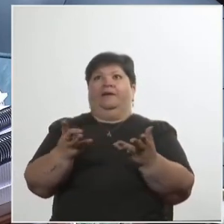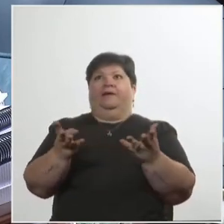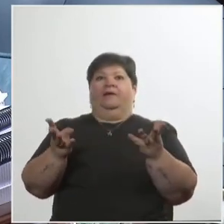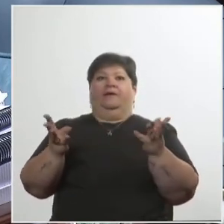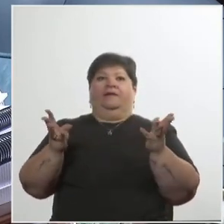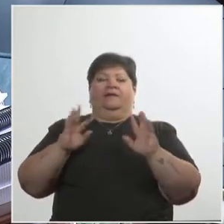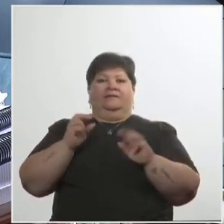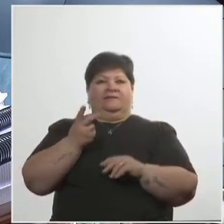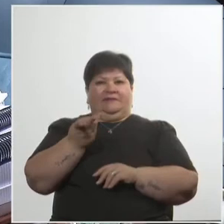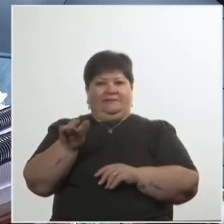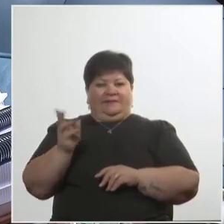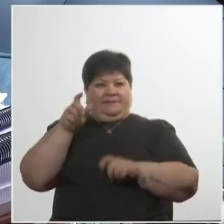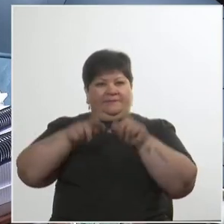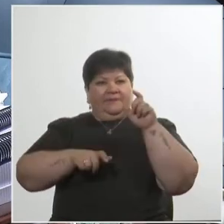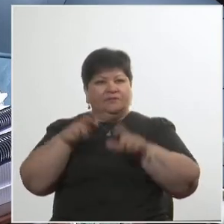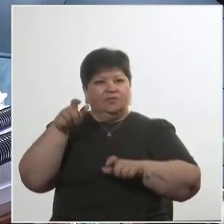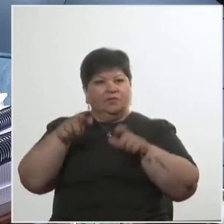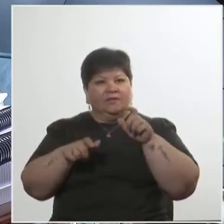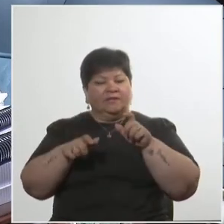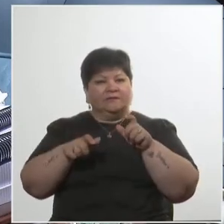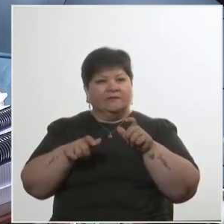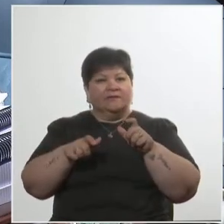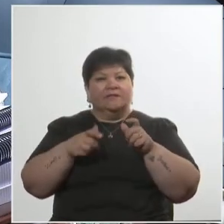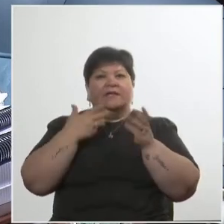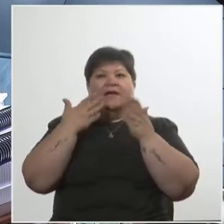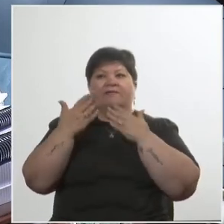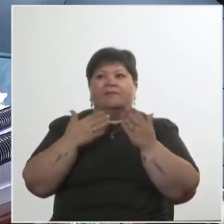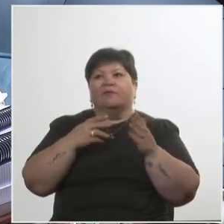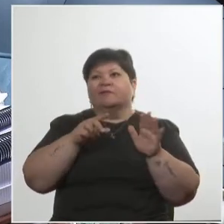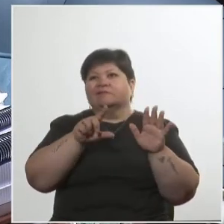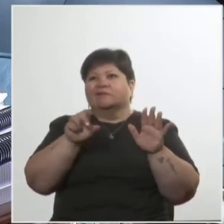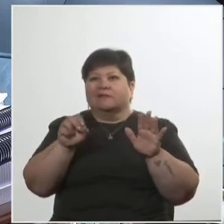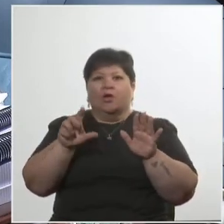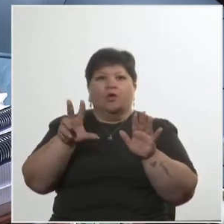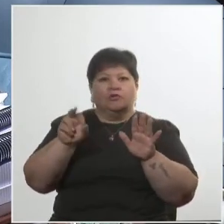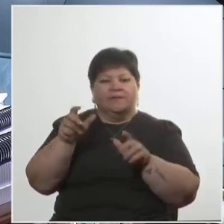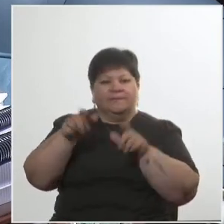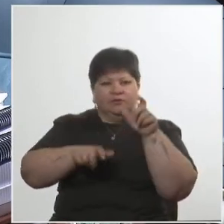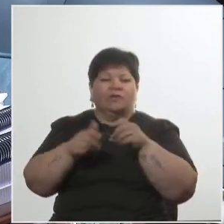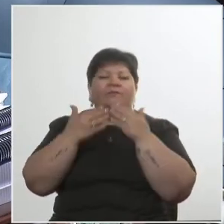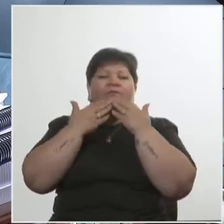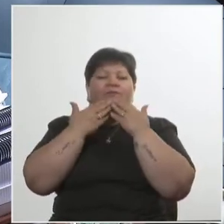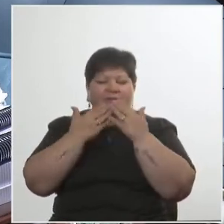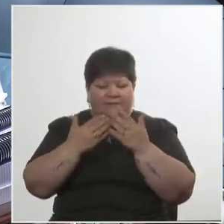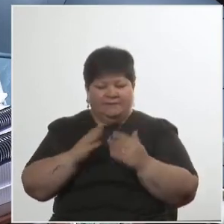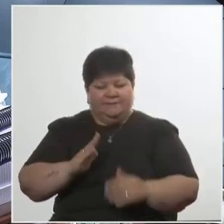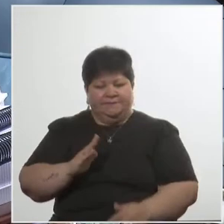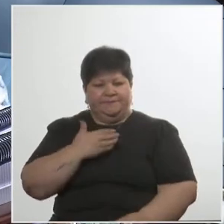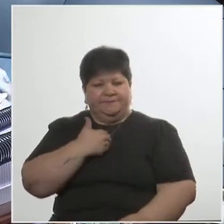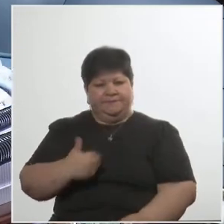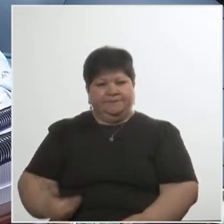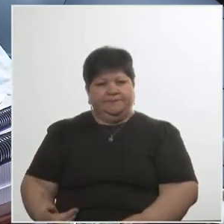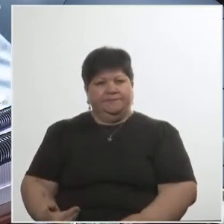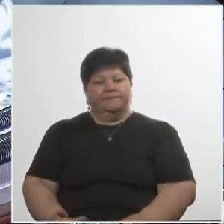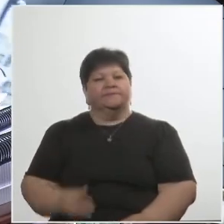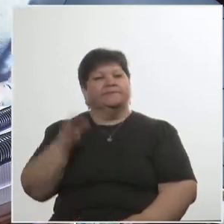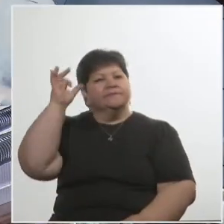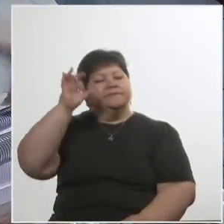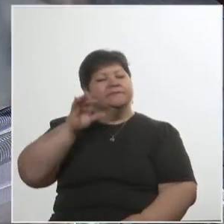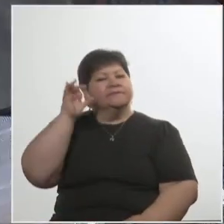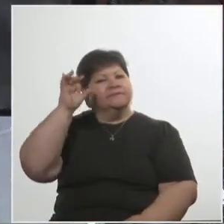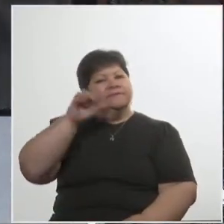al que estamos hablando de 70 u 80 gracias señora presidenta senador